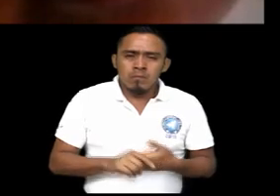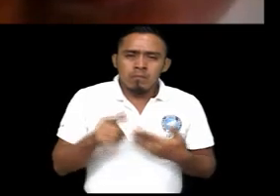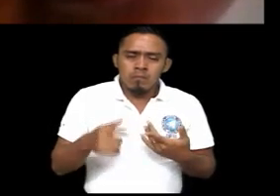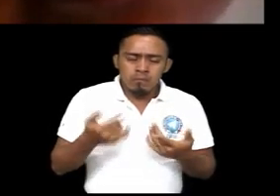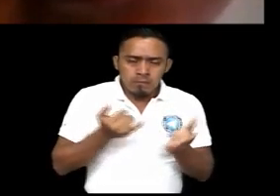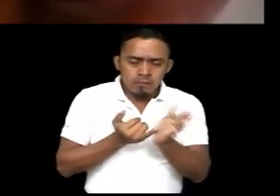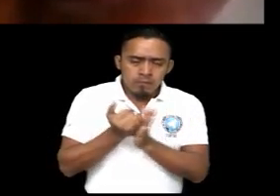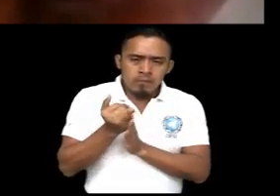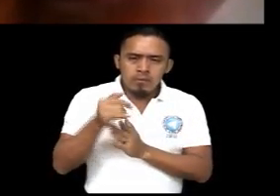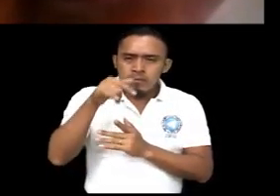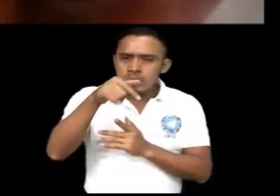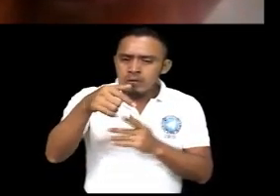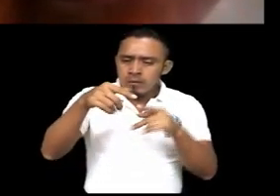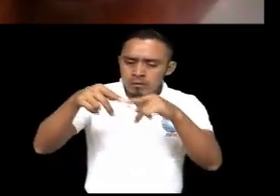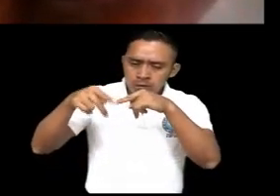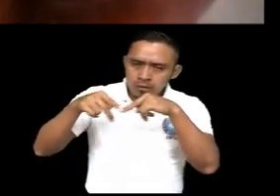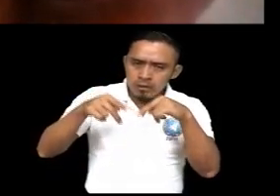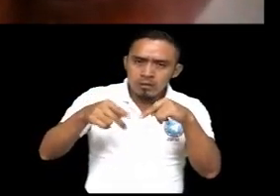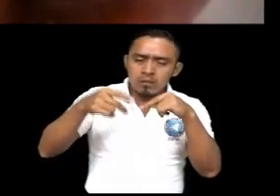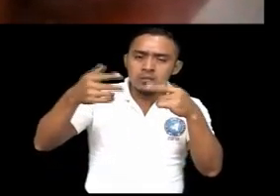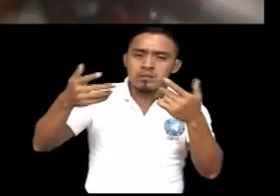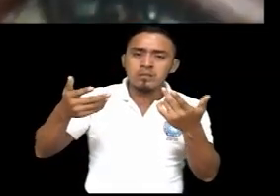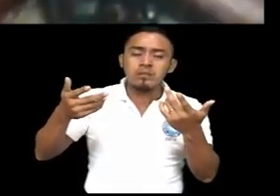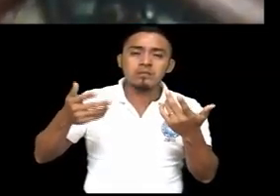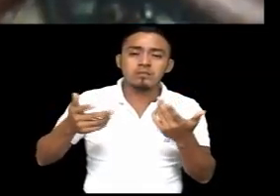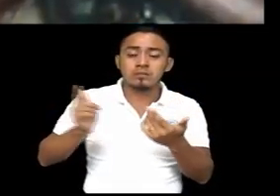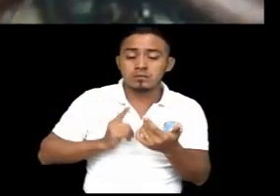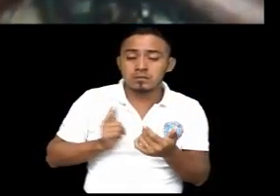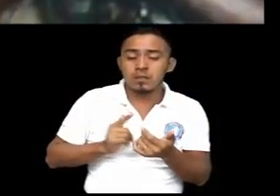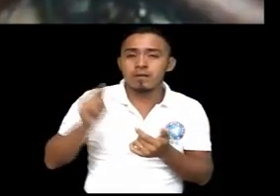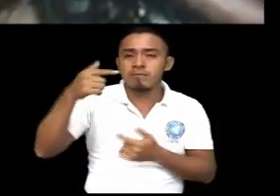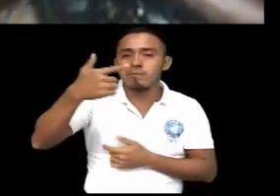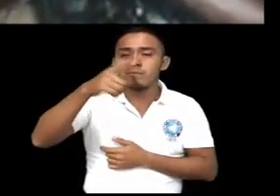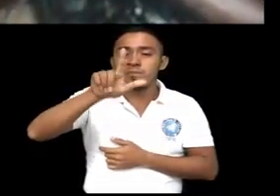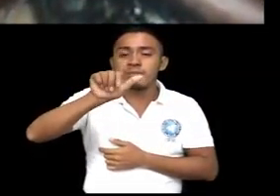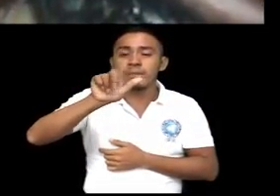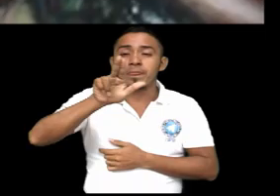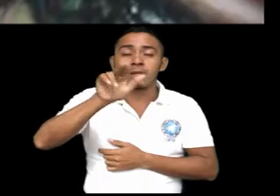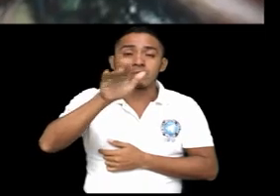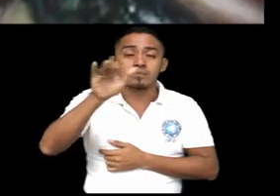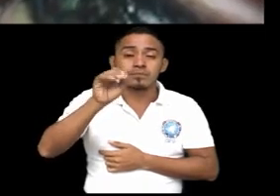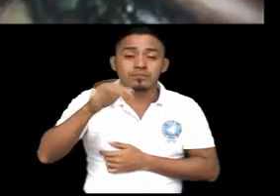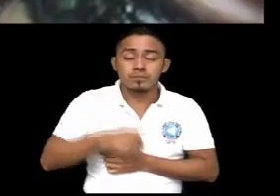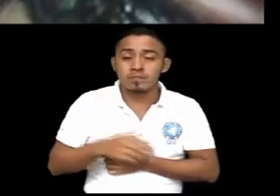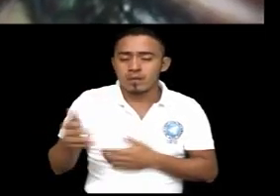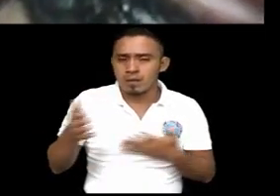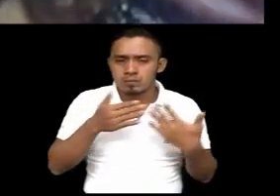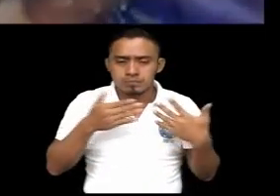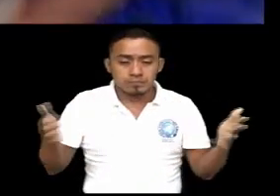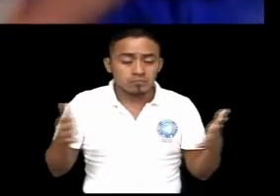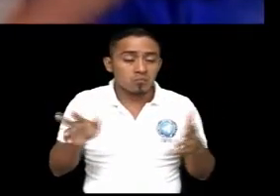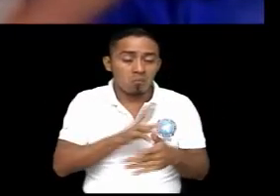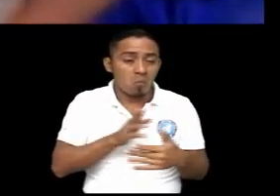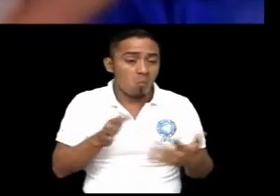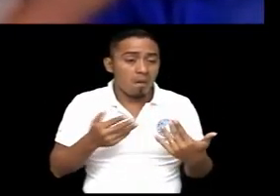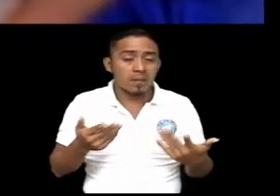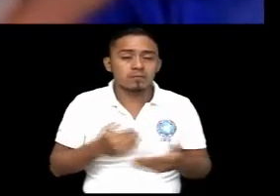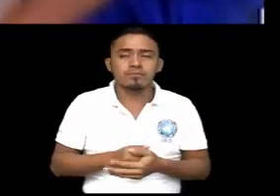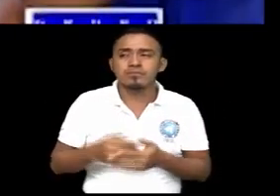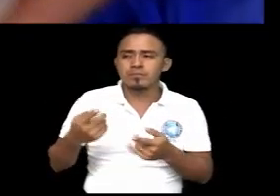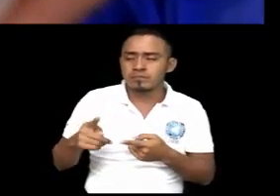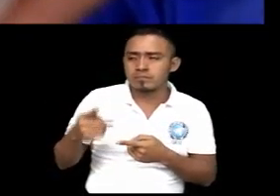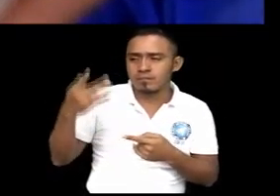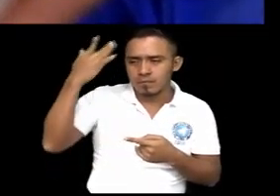nuestros familiares si padecen de glaucoma, alguien. Y si no conocemos y sabemos que alguien perdió la